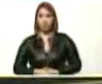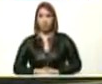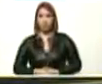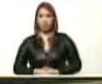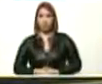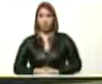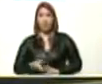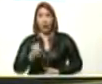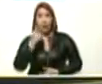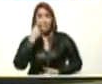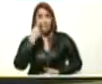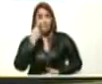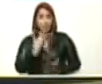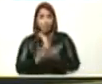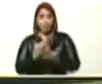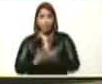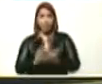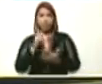está pendiente,